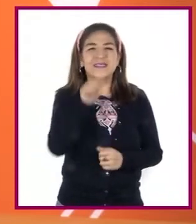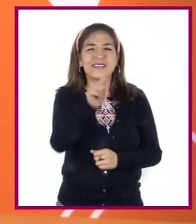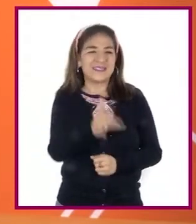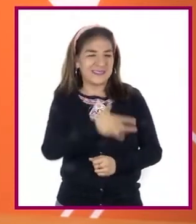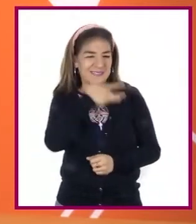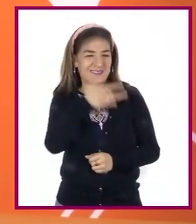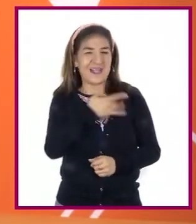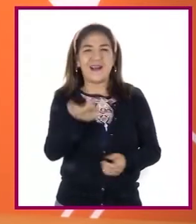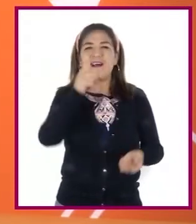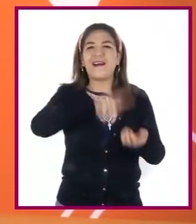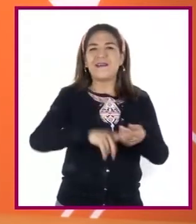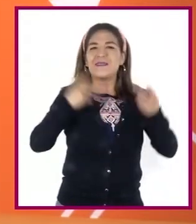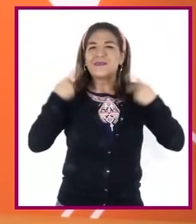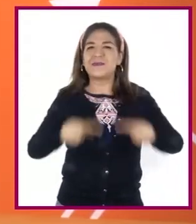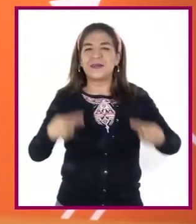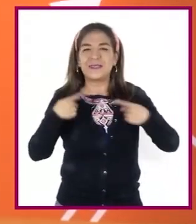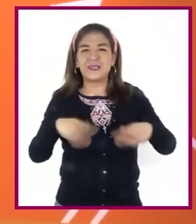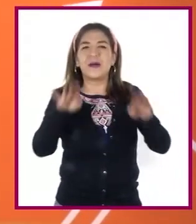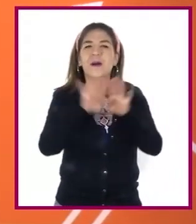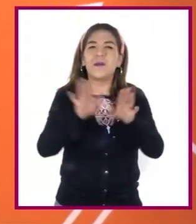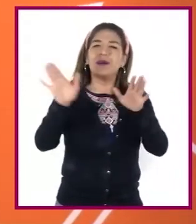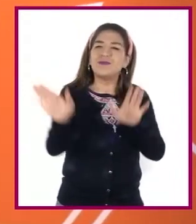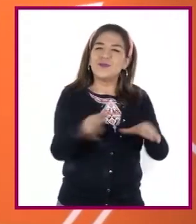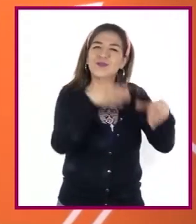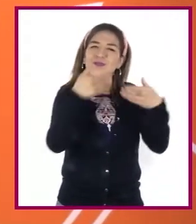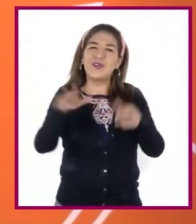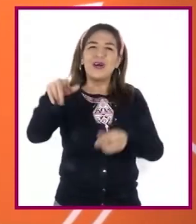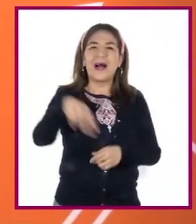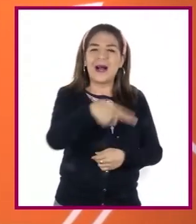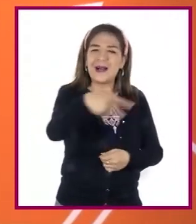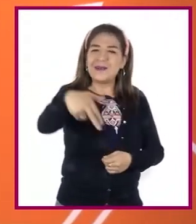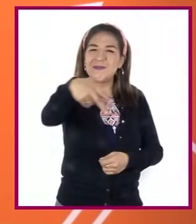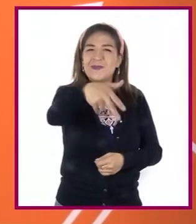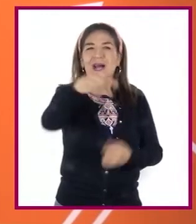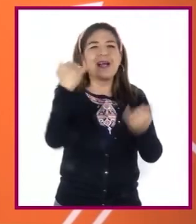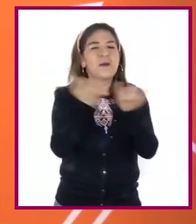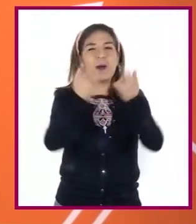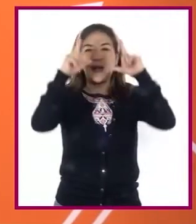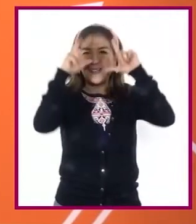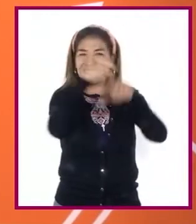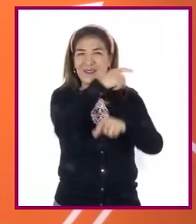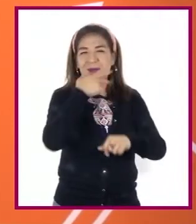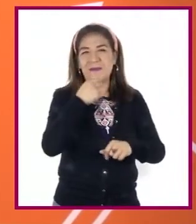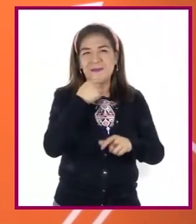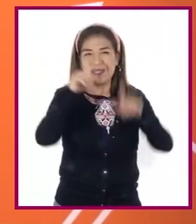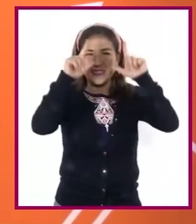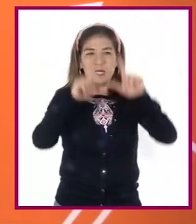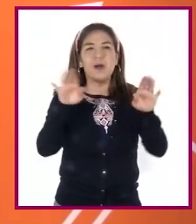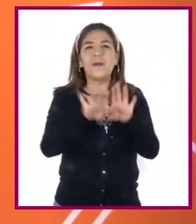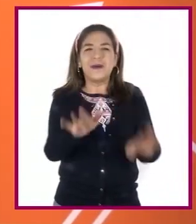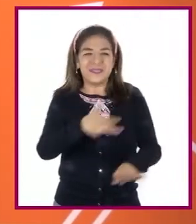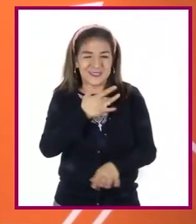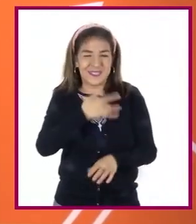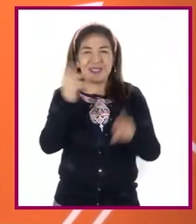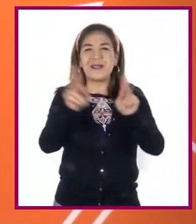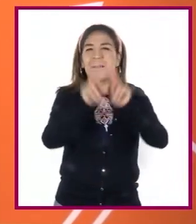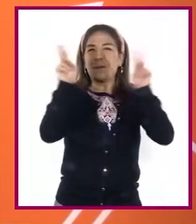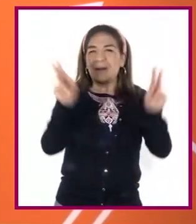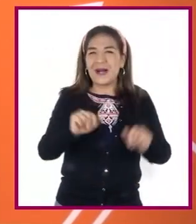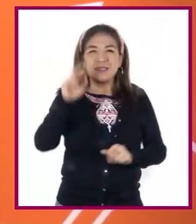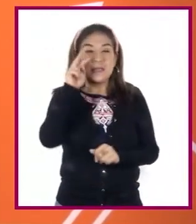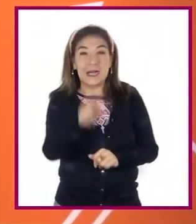siente la persona que lo va recorriendo. Igual que en la foto de Lluís, que transmite paz, el poema nos